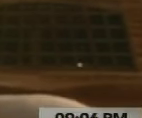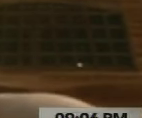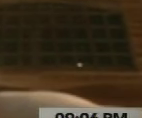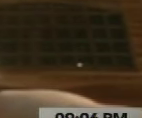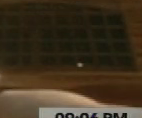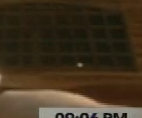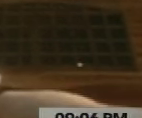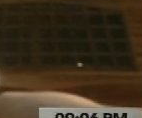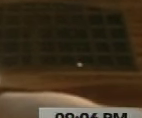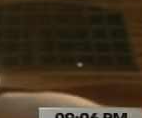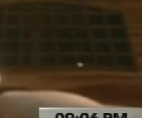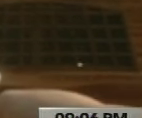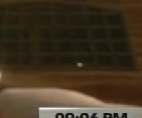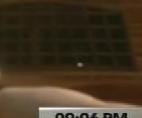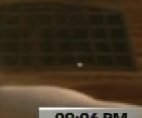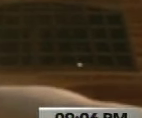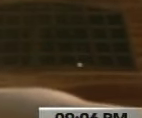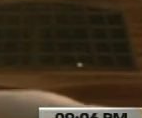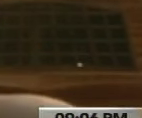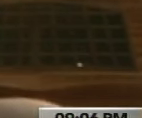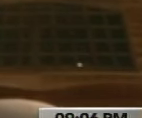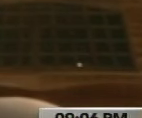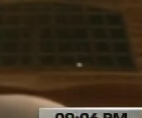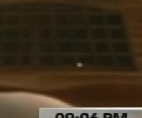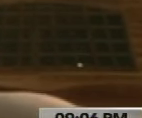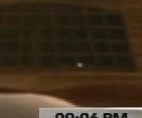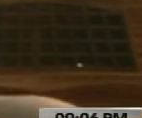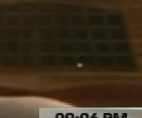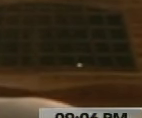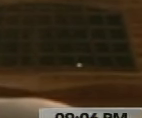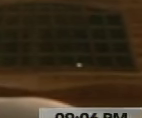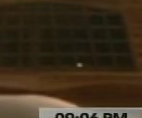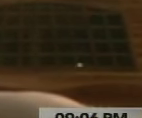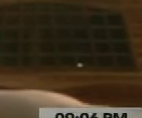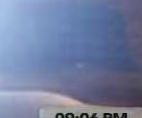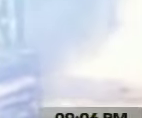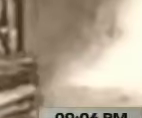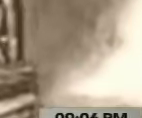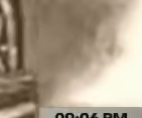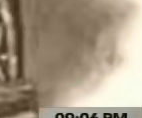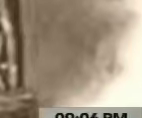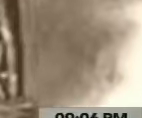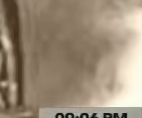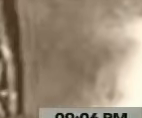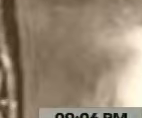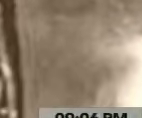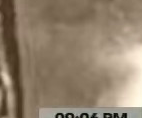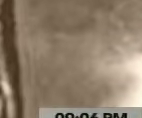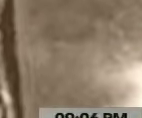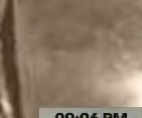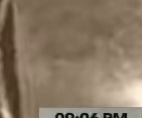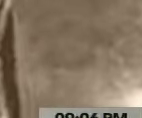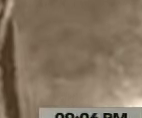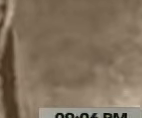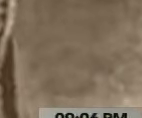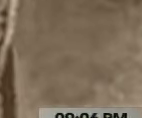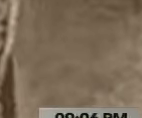y lo lleven y a sus compañeros y conversen sobre todos esos temas.